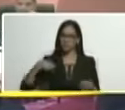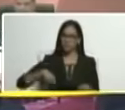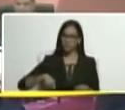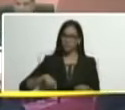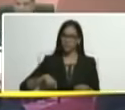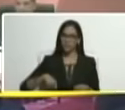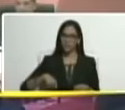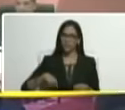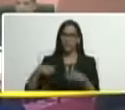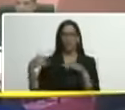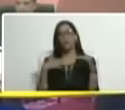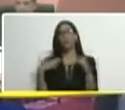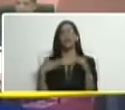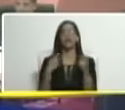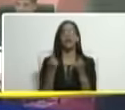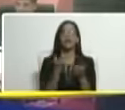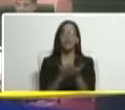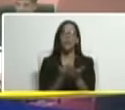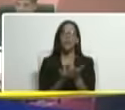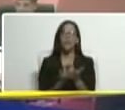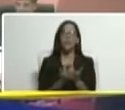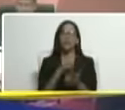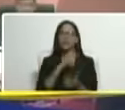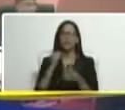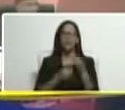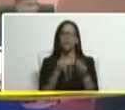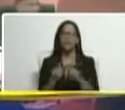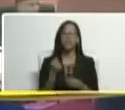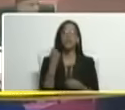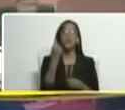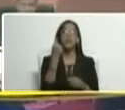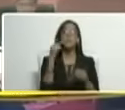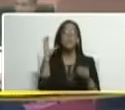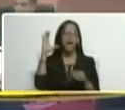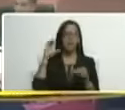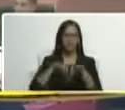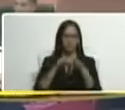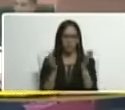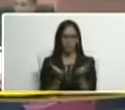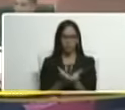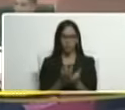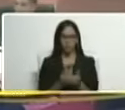De una guerra económica que no se le han hecho a ningún país del planeta Tierra.